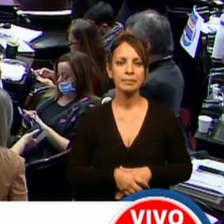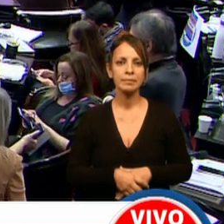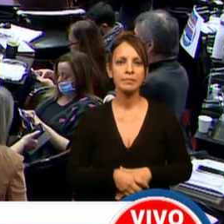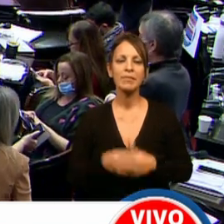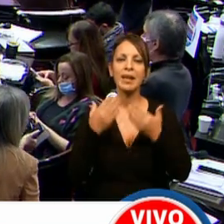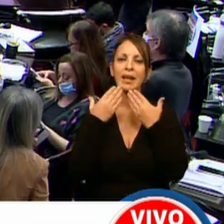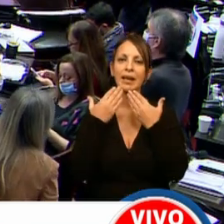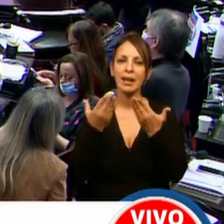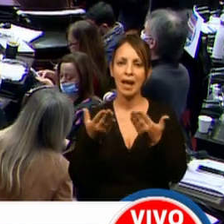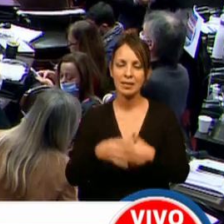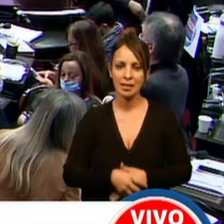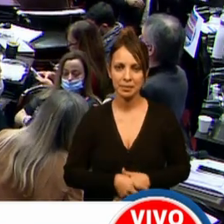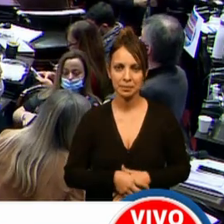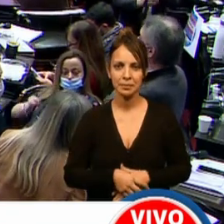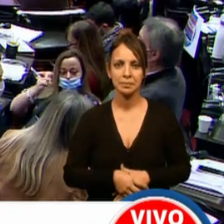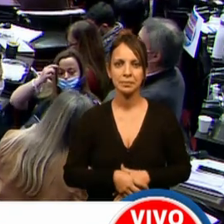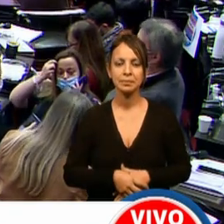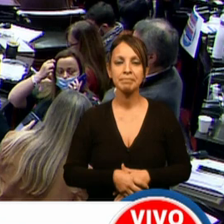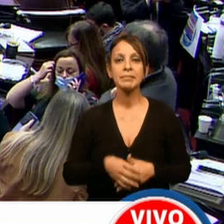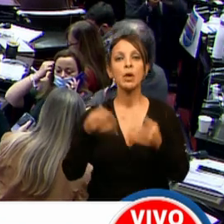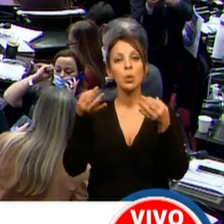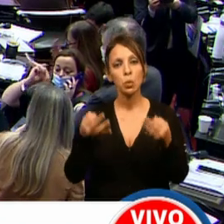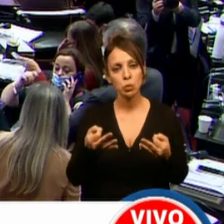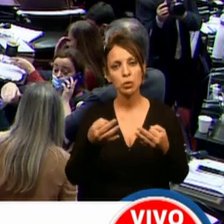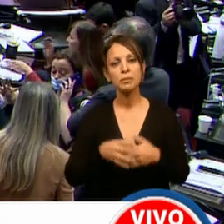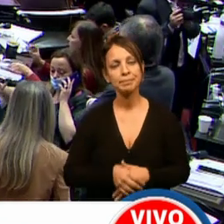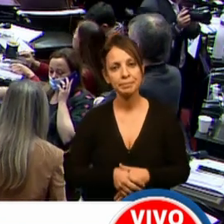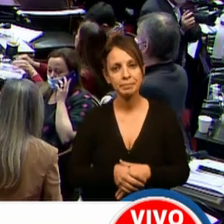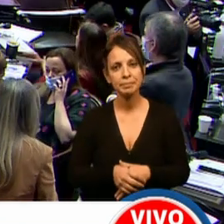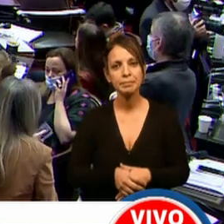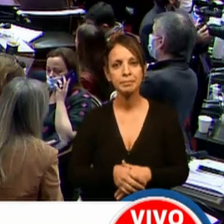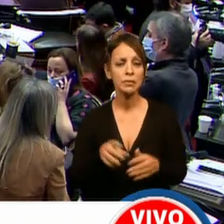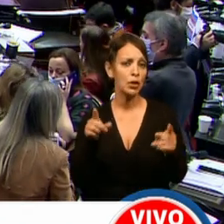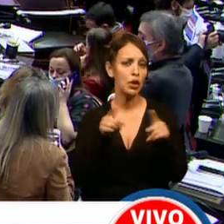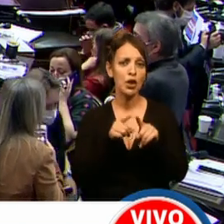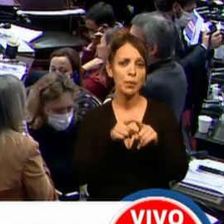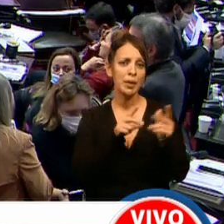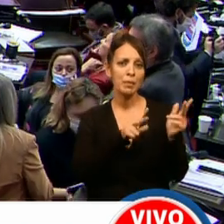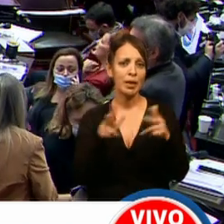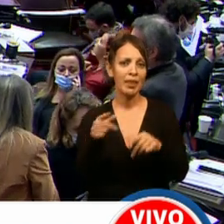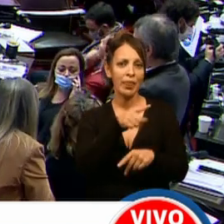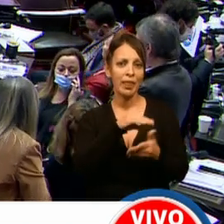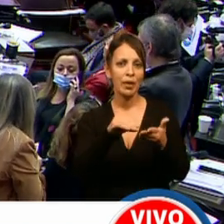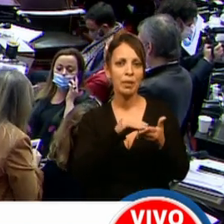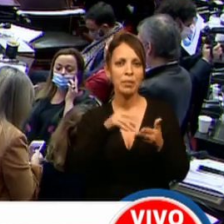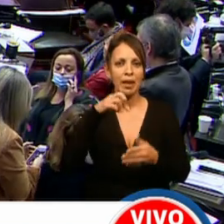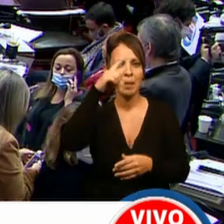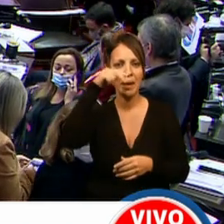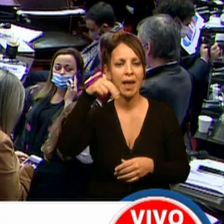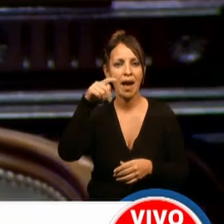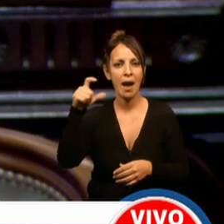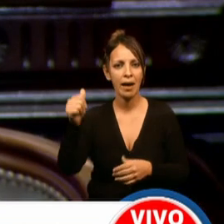gracias señor presidente justamente y en línea con lo que comentaba recién la diputada pena acá